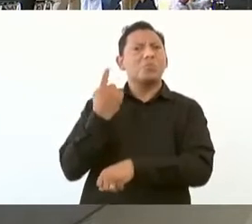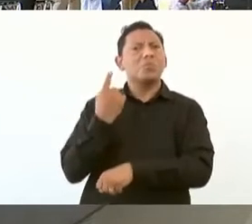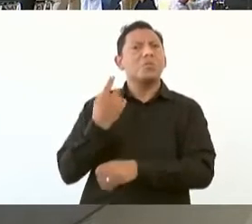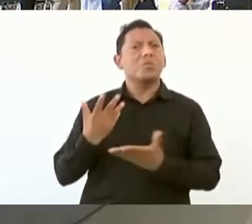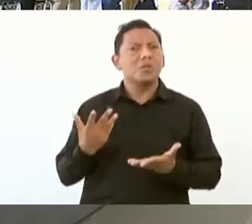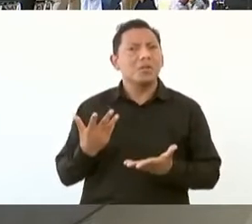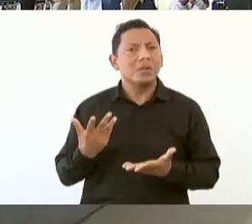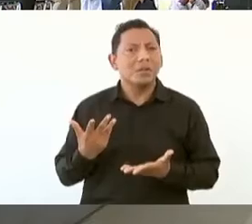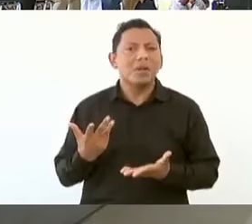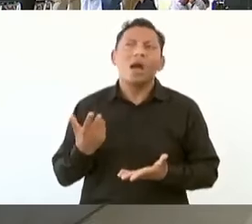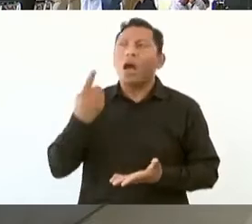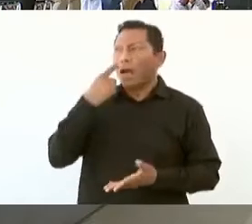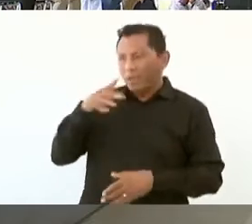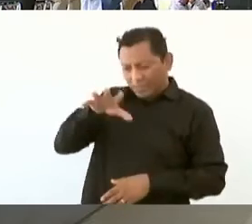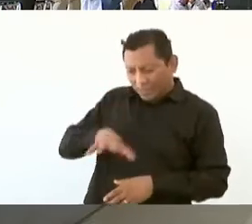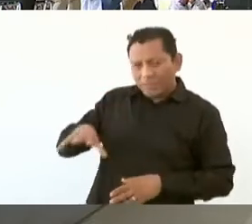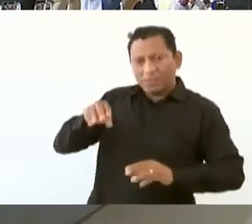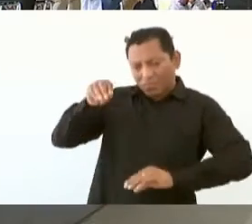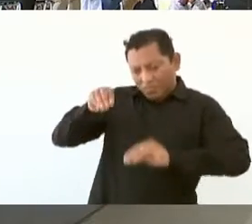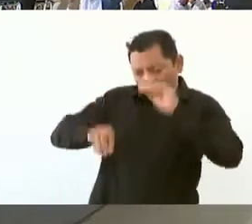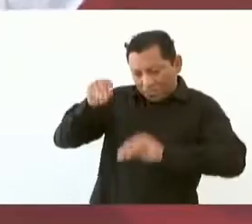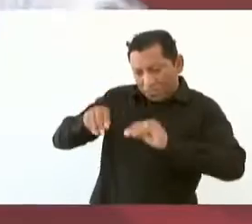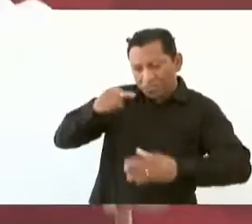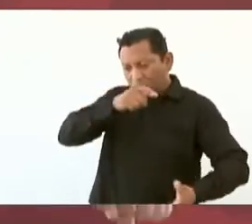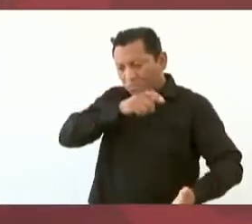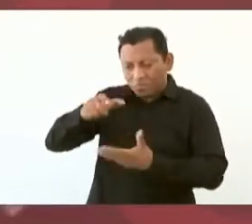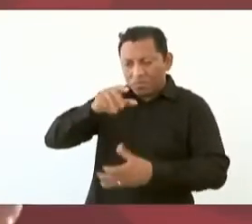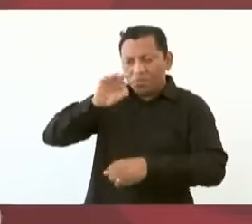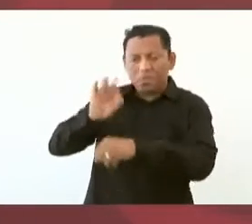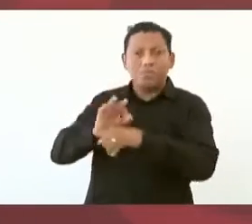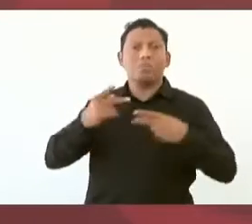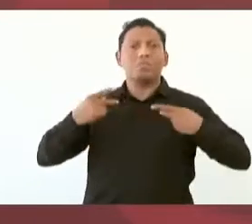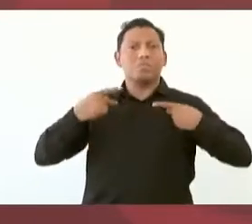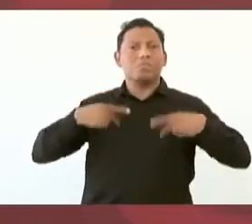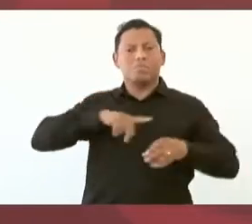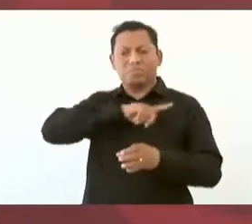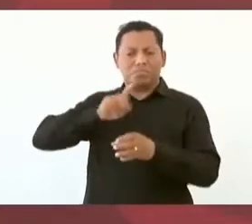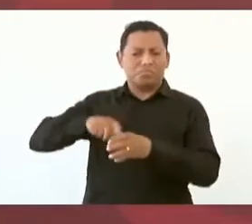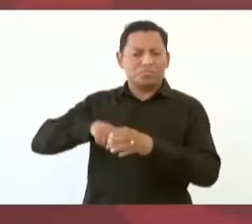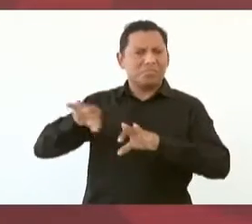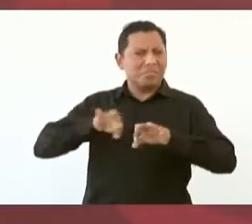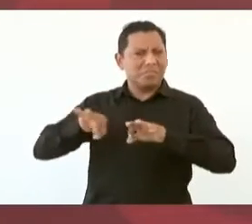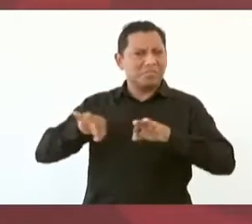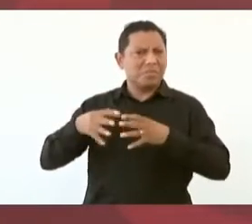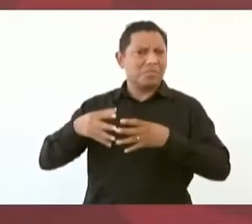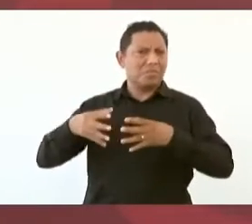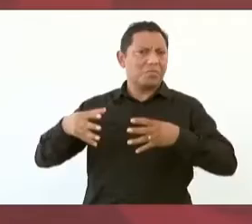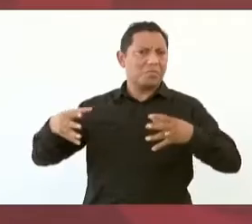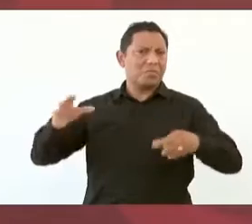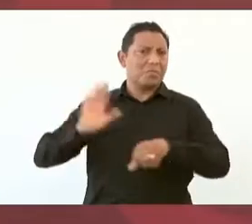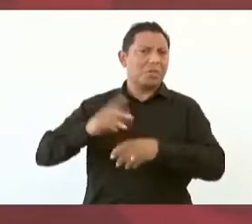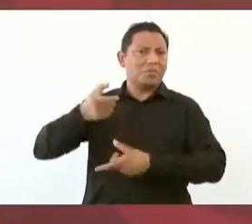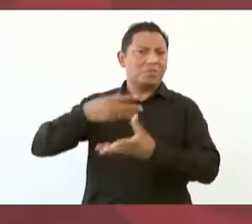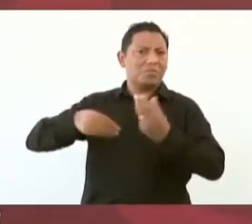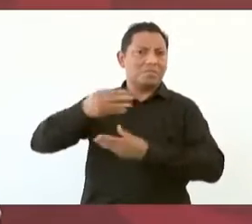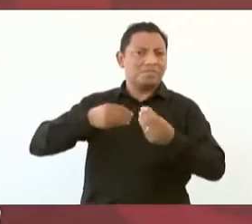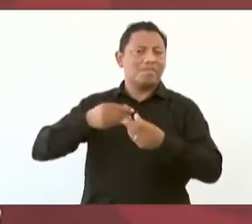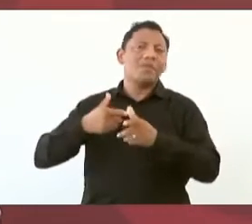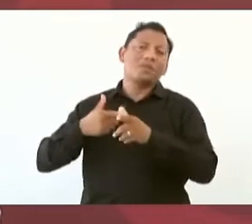Por estas inversiones, porque hay trabajo. Entonces, vamos a